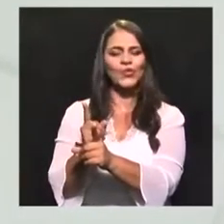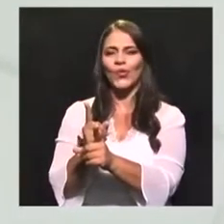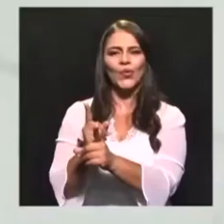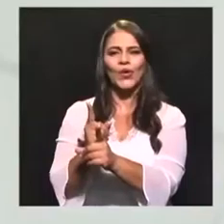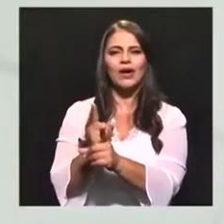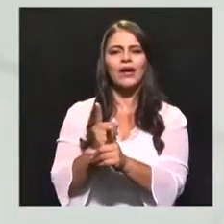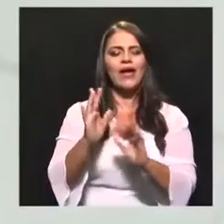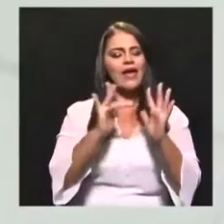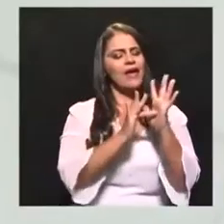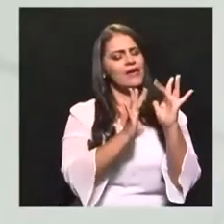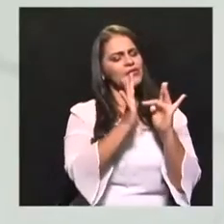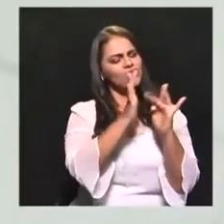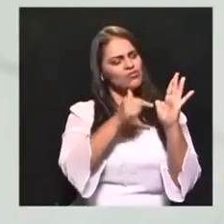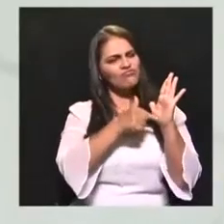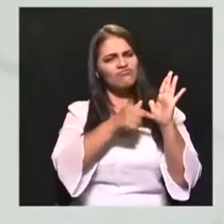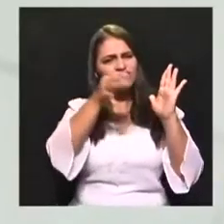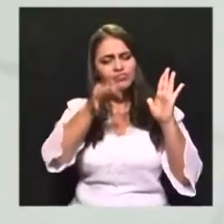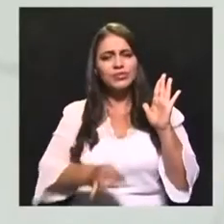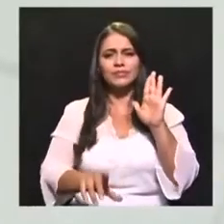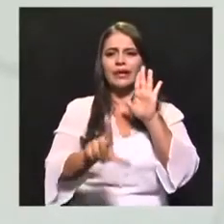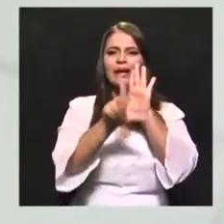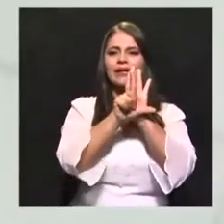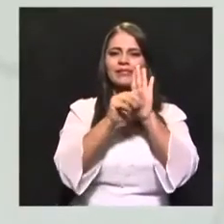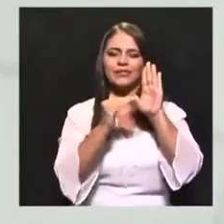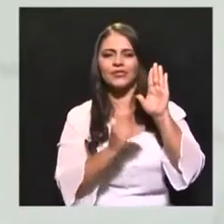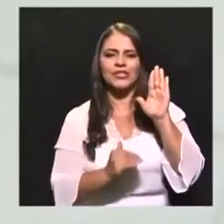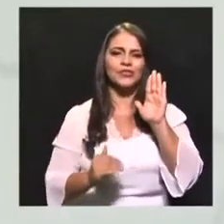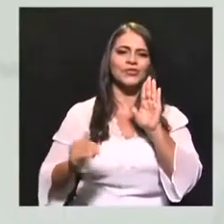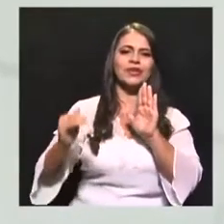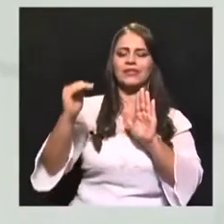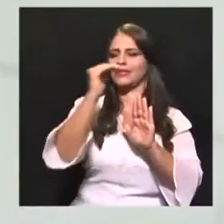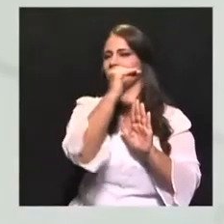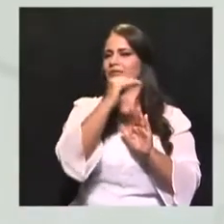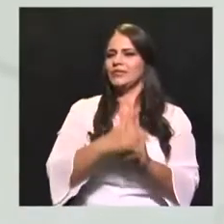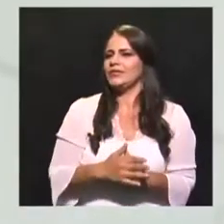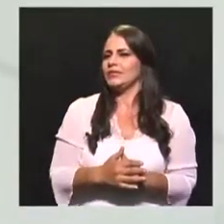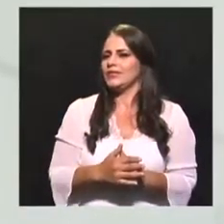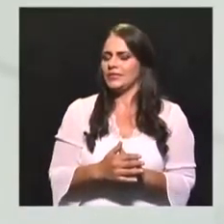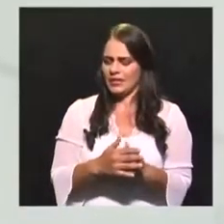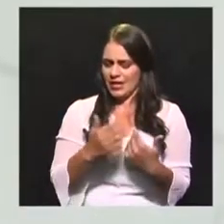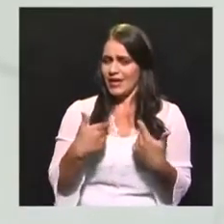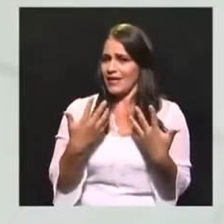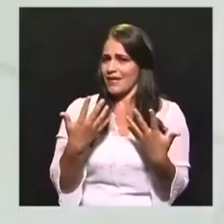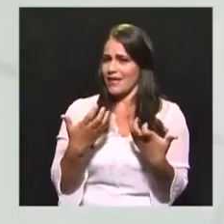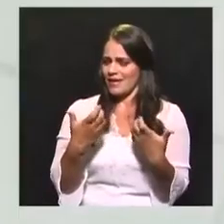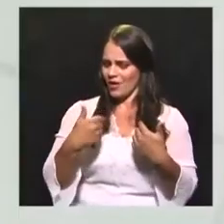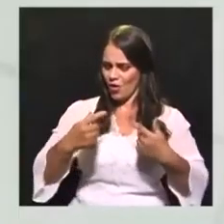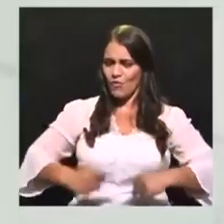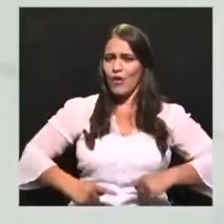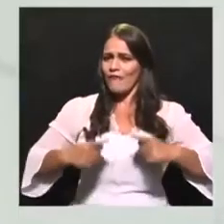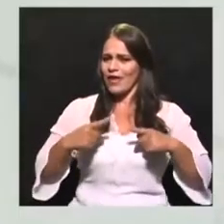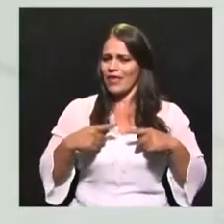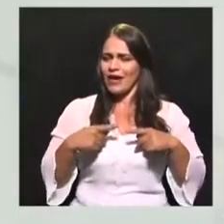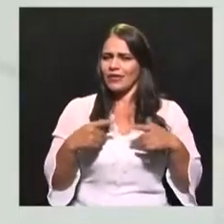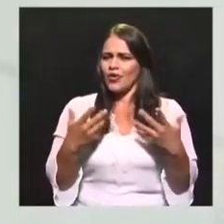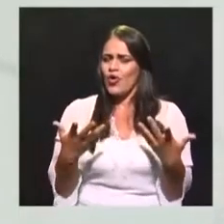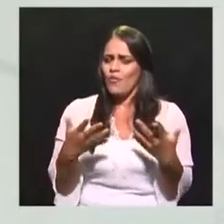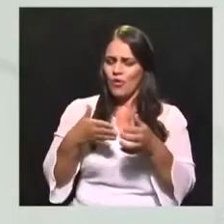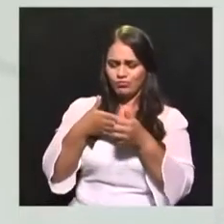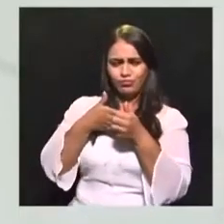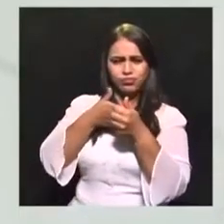ley a su plenitud y por eso quiere ponernos en esa dirección, en ese estilo